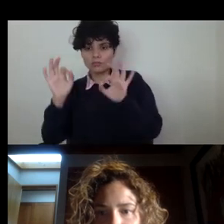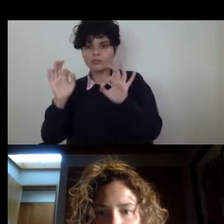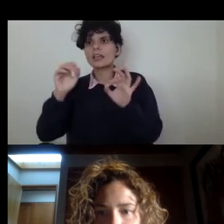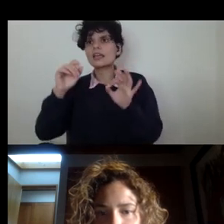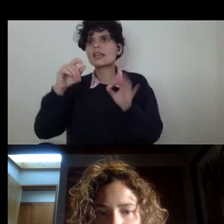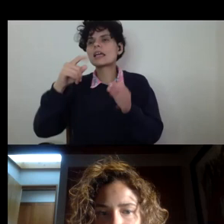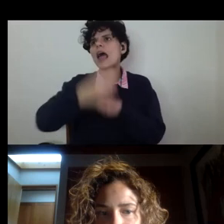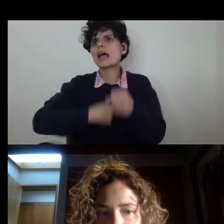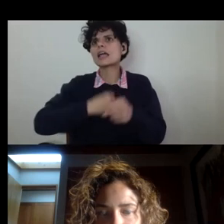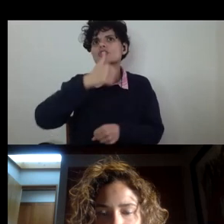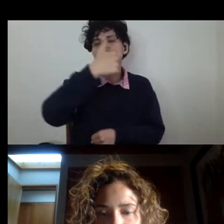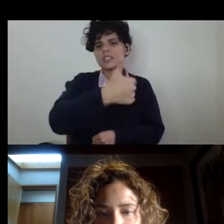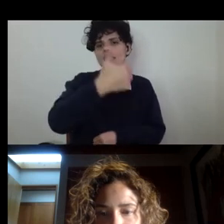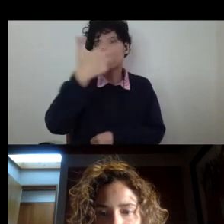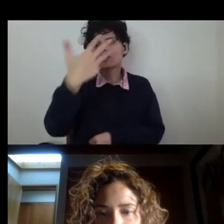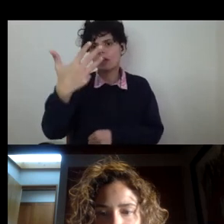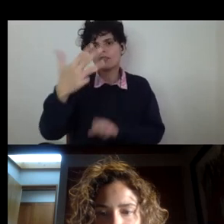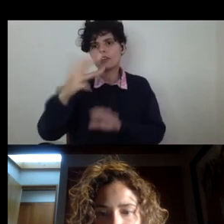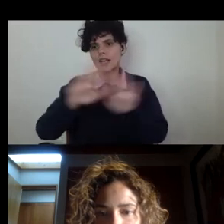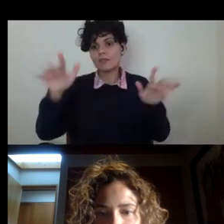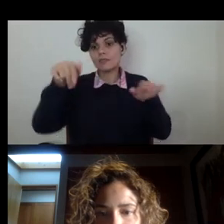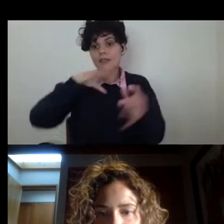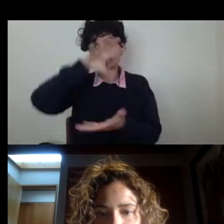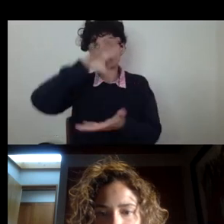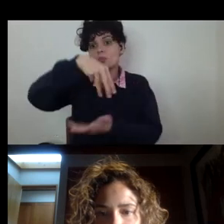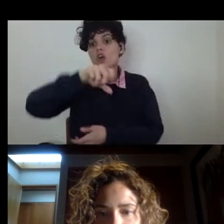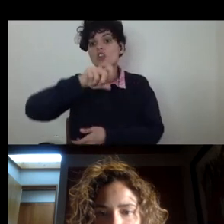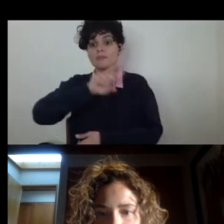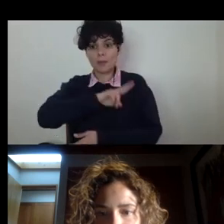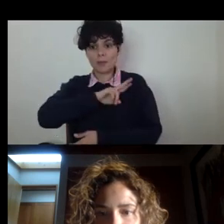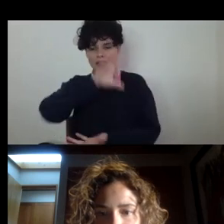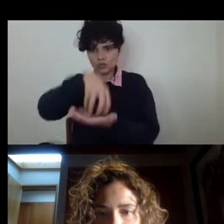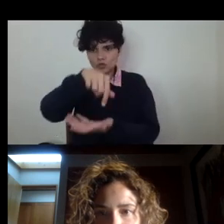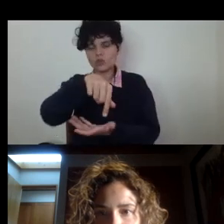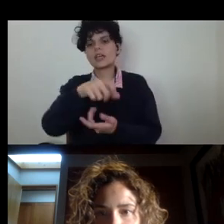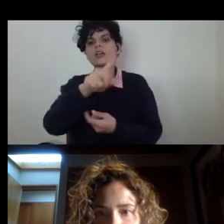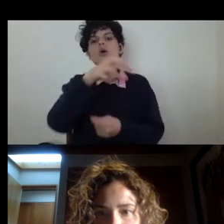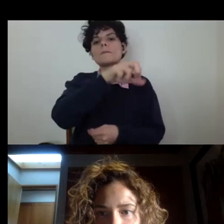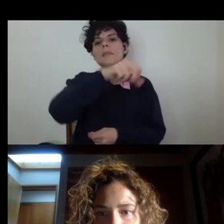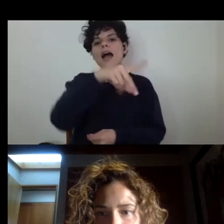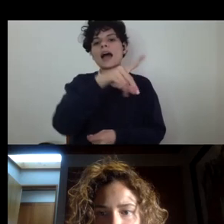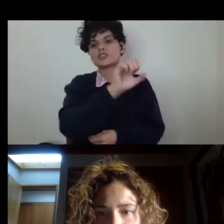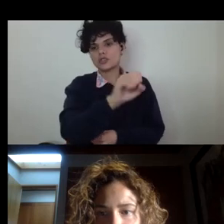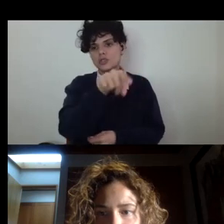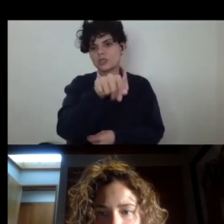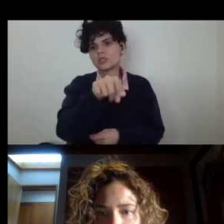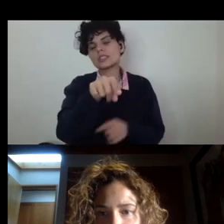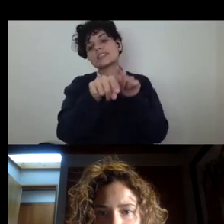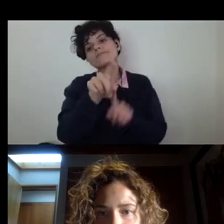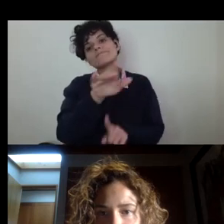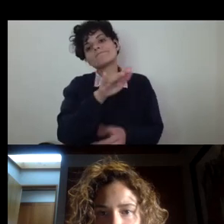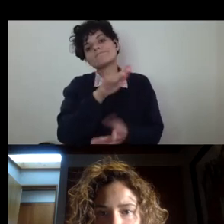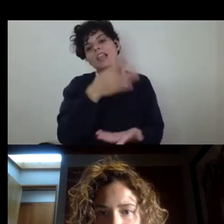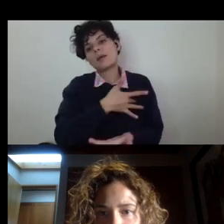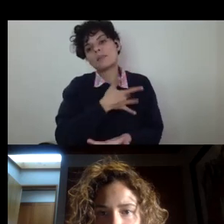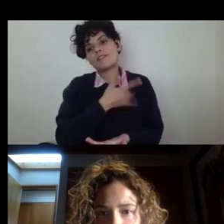69 en Montemar, trabajando con los axones gigantes de la jibia. Pancho Besanilla, Francisco Besanilla, que desgraciadamente se quedó